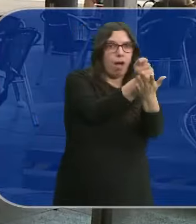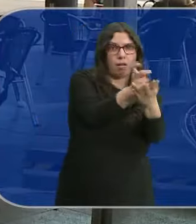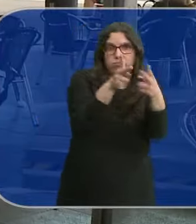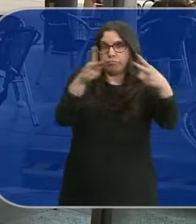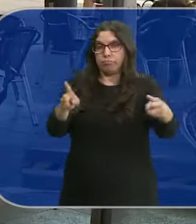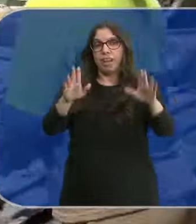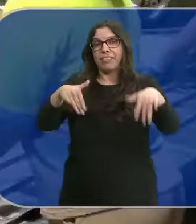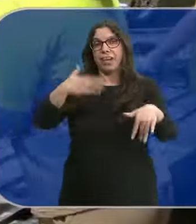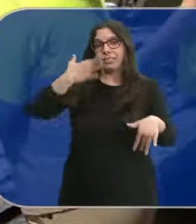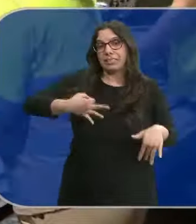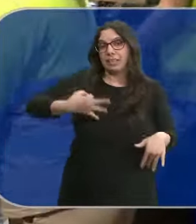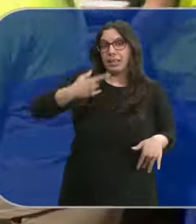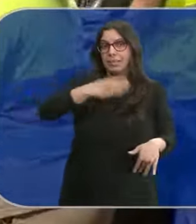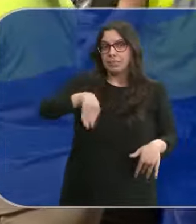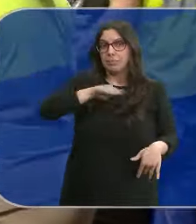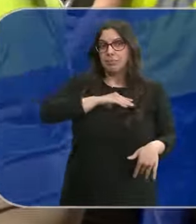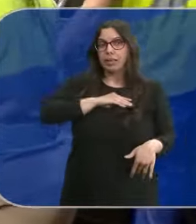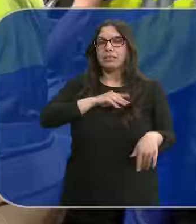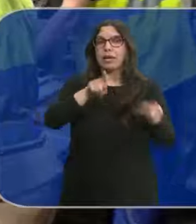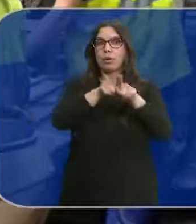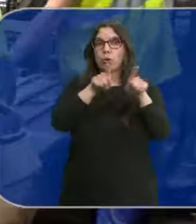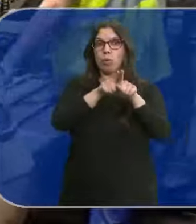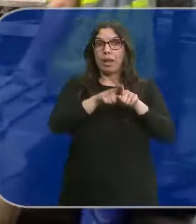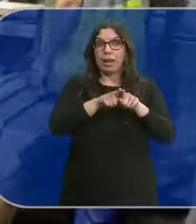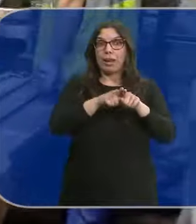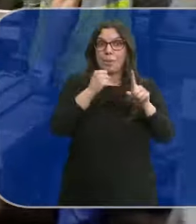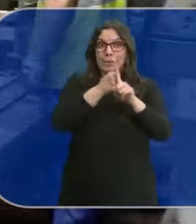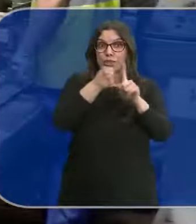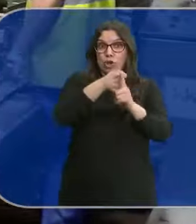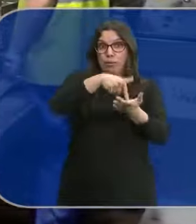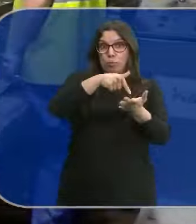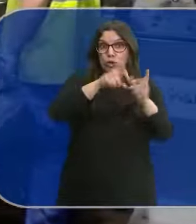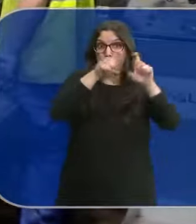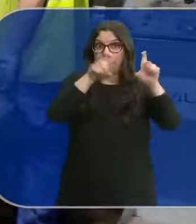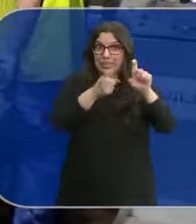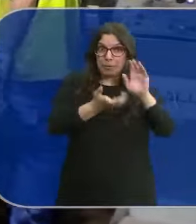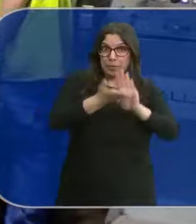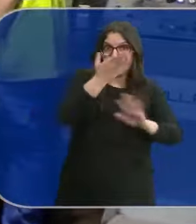cierto es que España es el país en el que más ha incrementado esta presión fiscal.